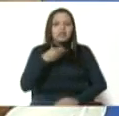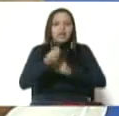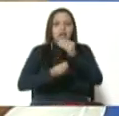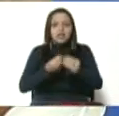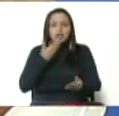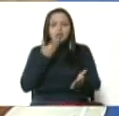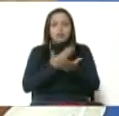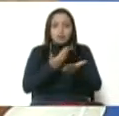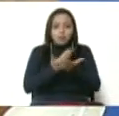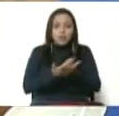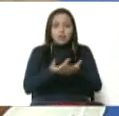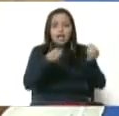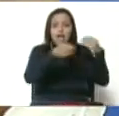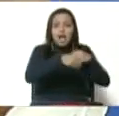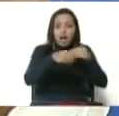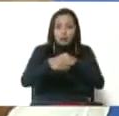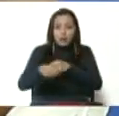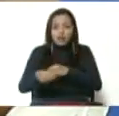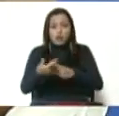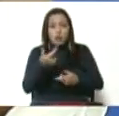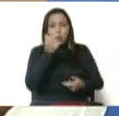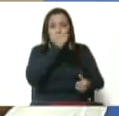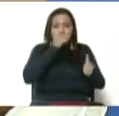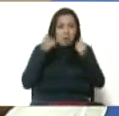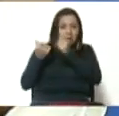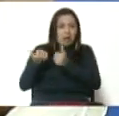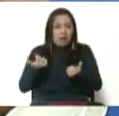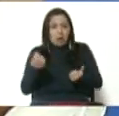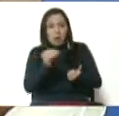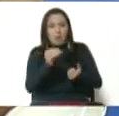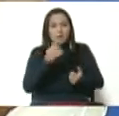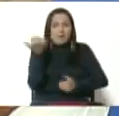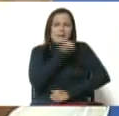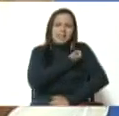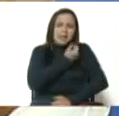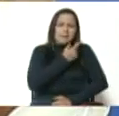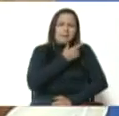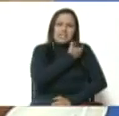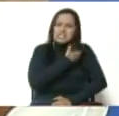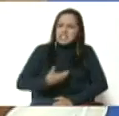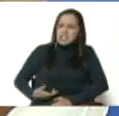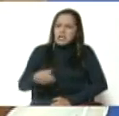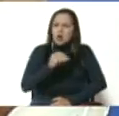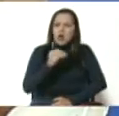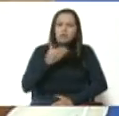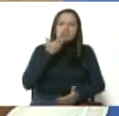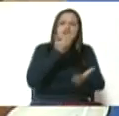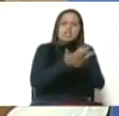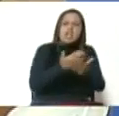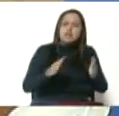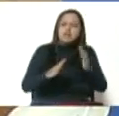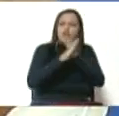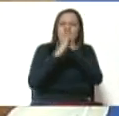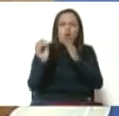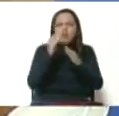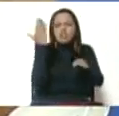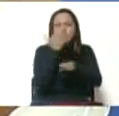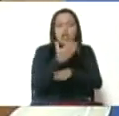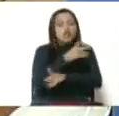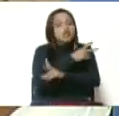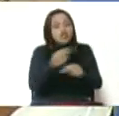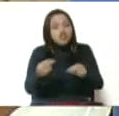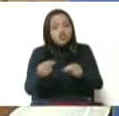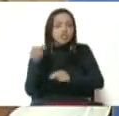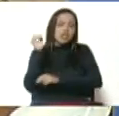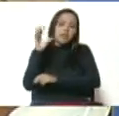promover alianzas con narcotraficantes, para matar presidentes, para solicitar sanciones, para solicitar bloqueo. No. El Parlamento tiene